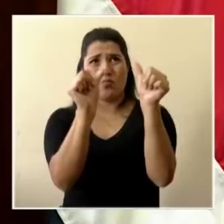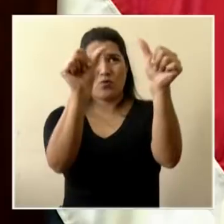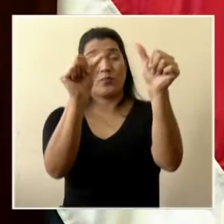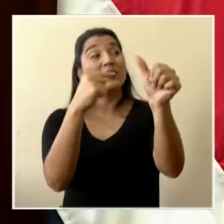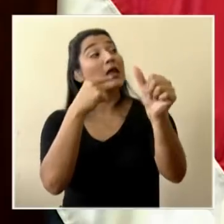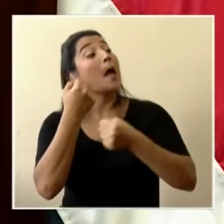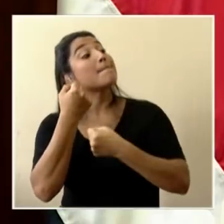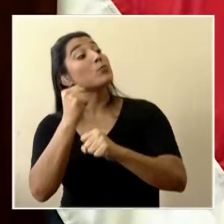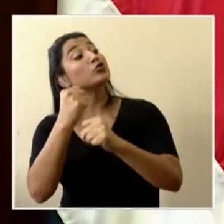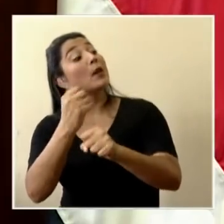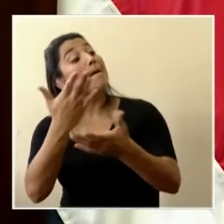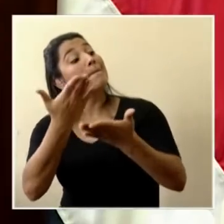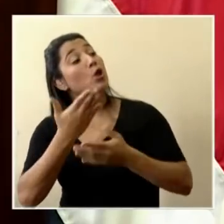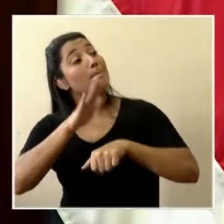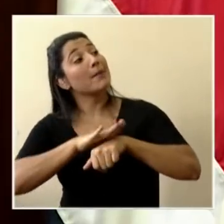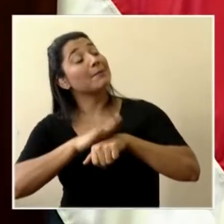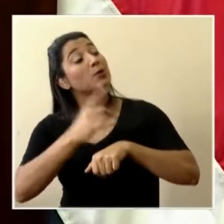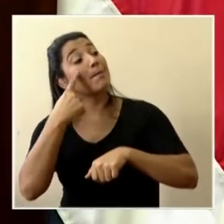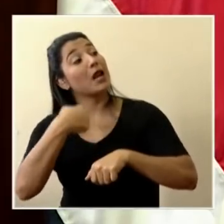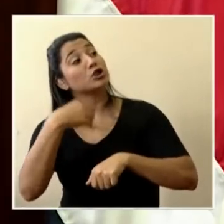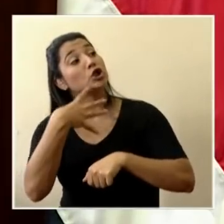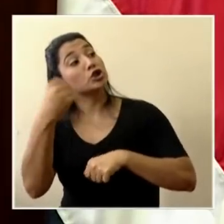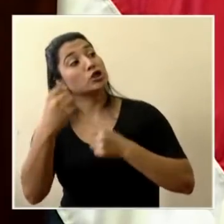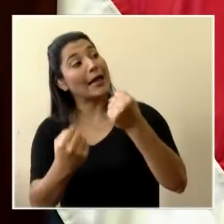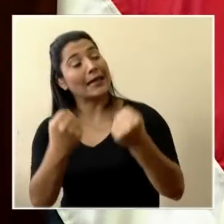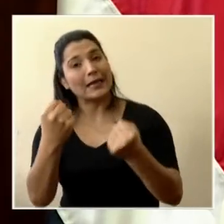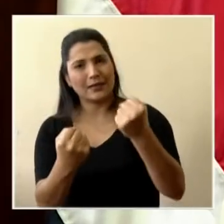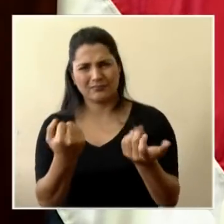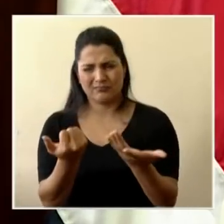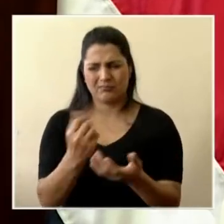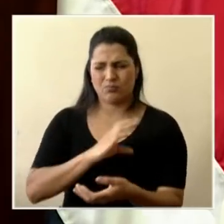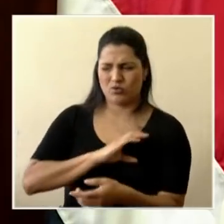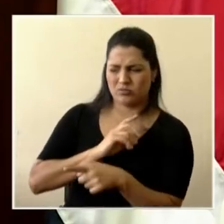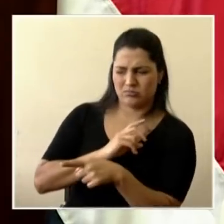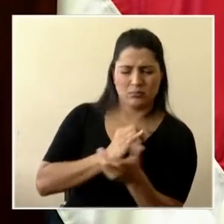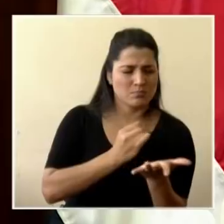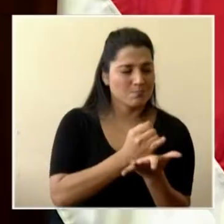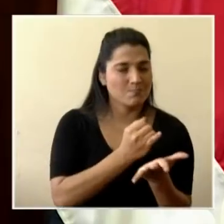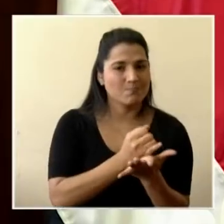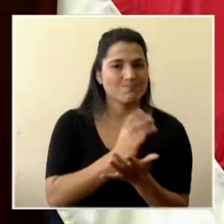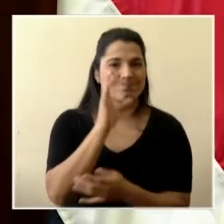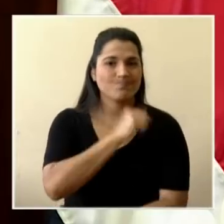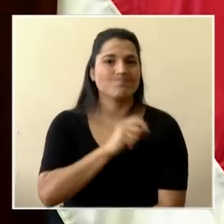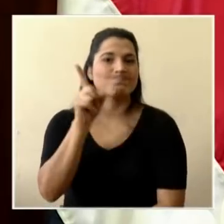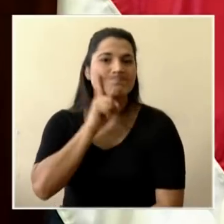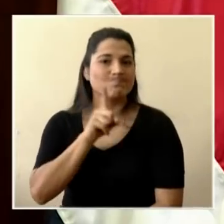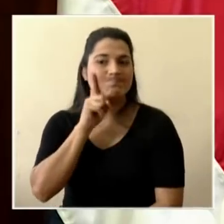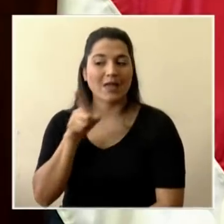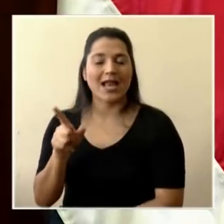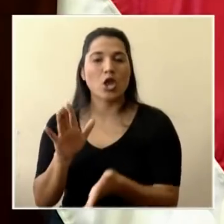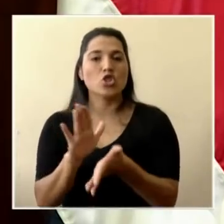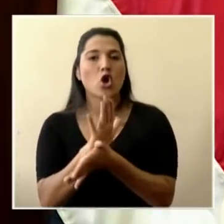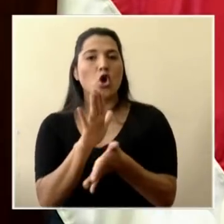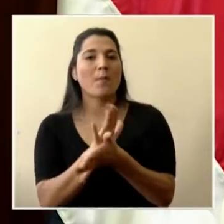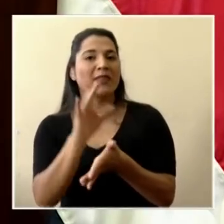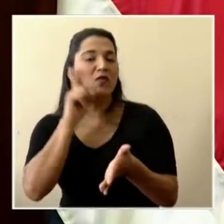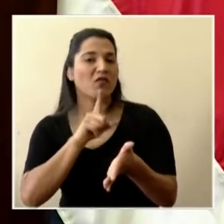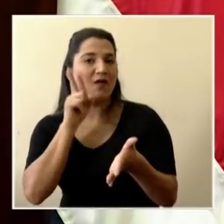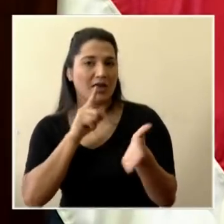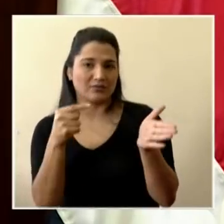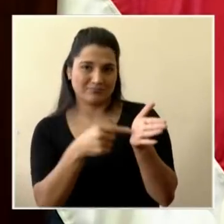un permiso para circular. Evidentemente esta persona está detenida, se le pasa por utilización de documento falso